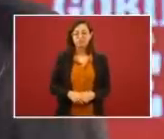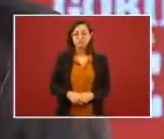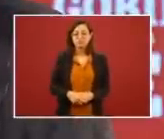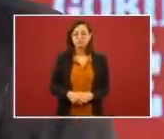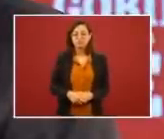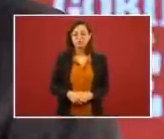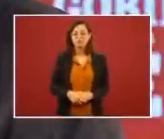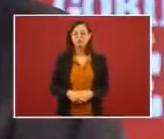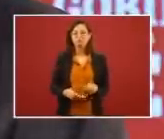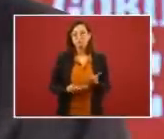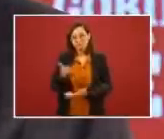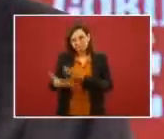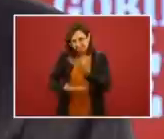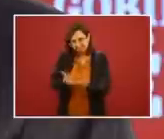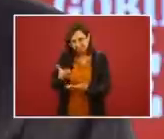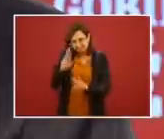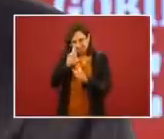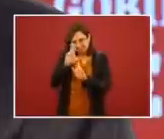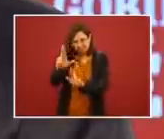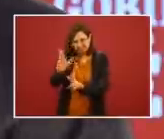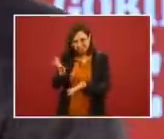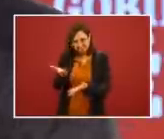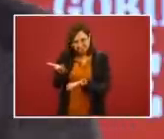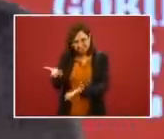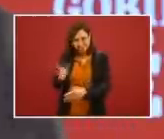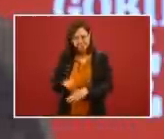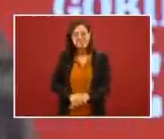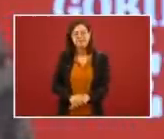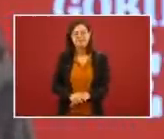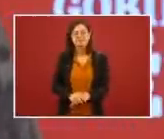ahora no lo digo por respeto a ti,